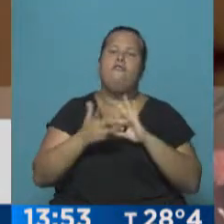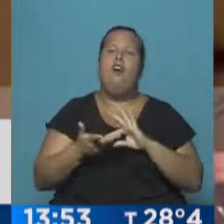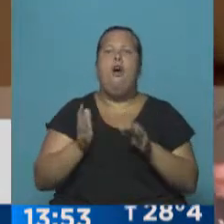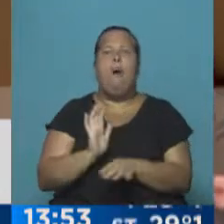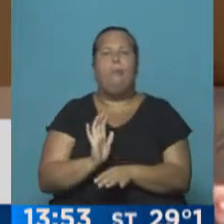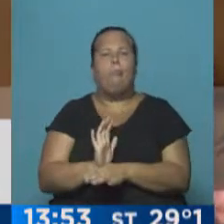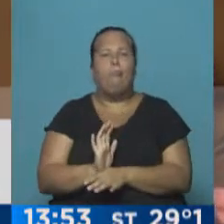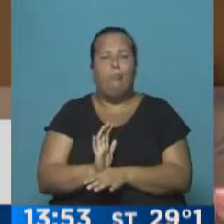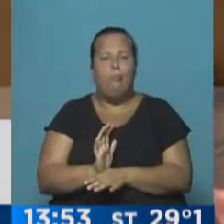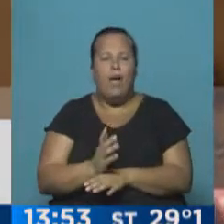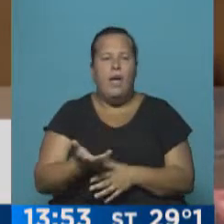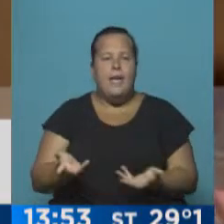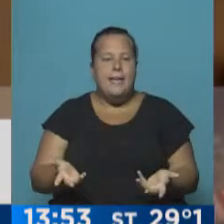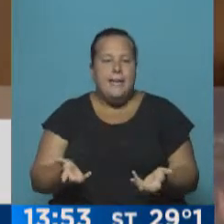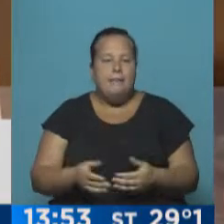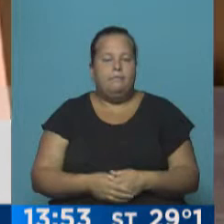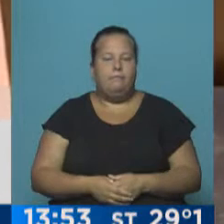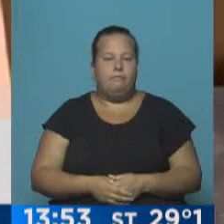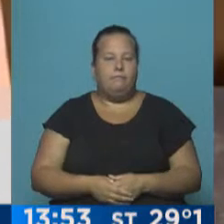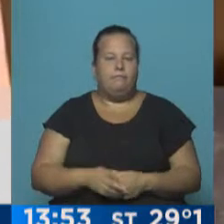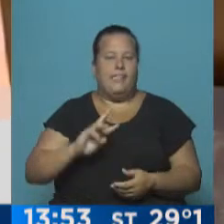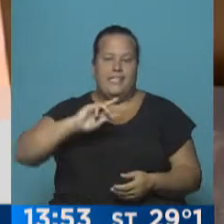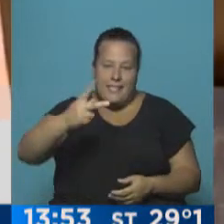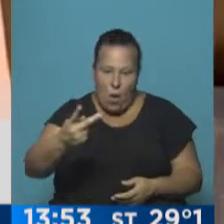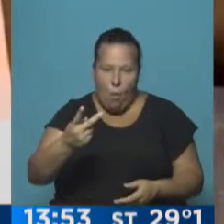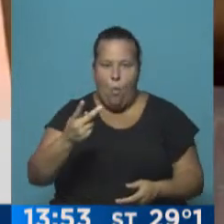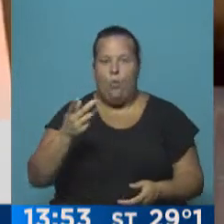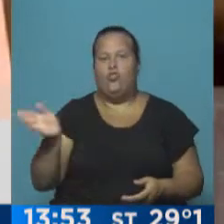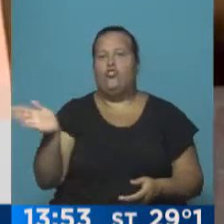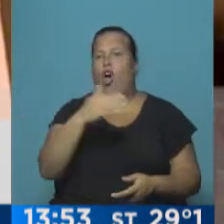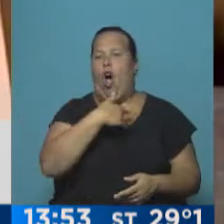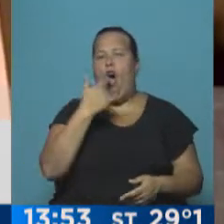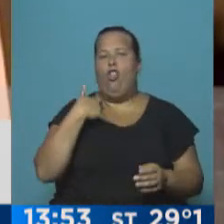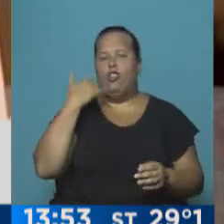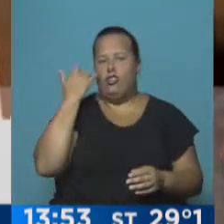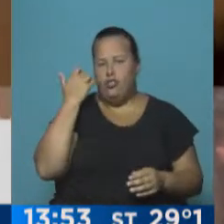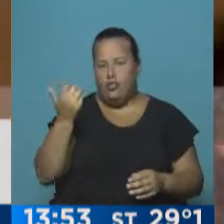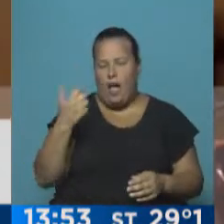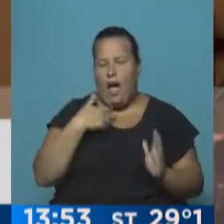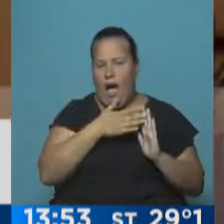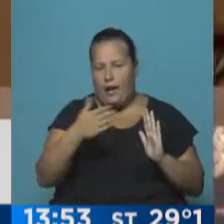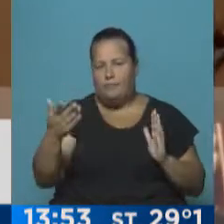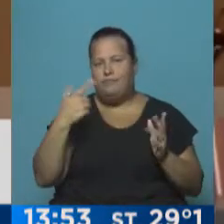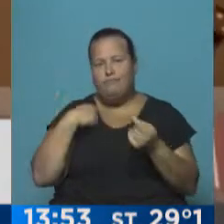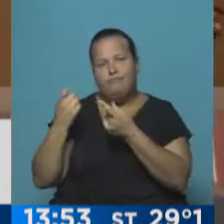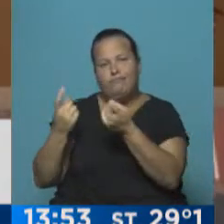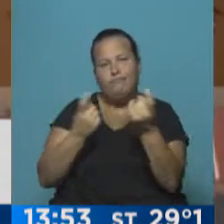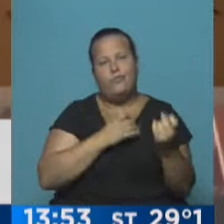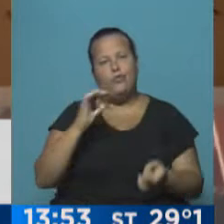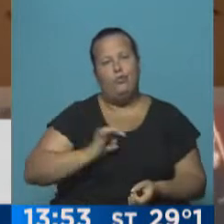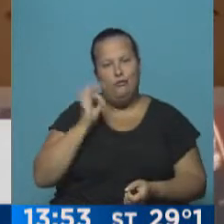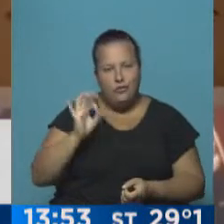de del email de todos los que fui cosechando durante estos